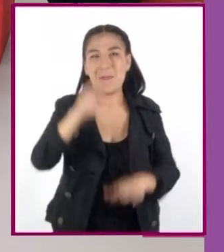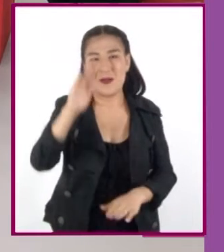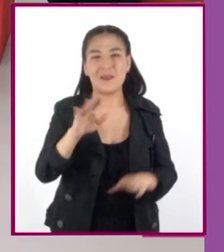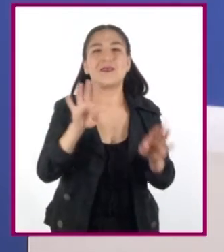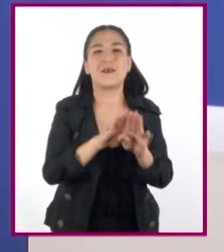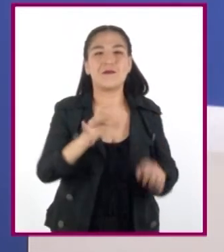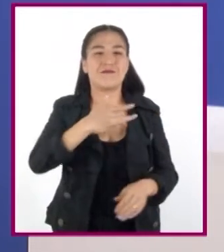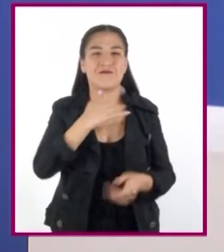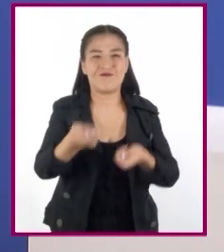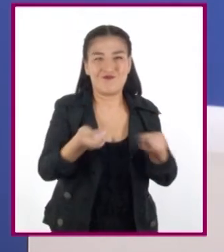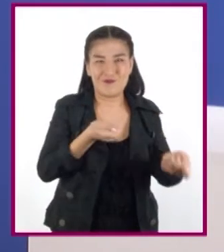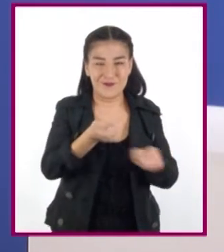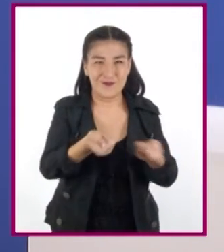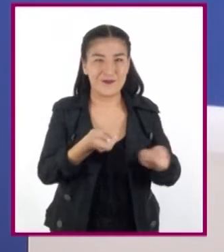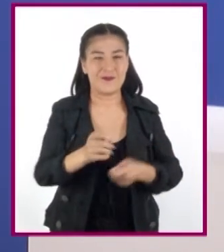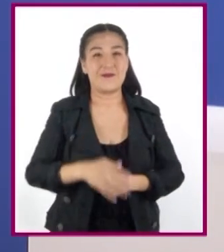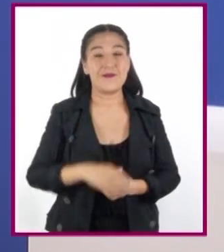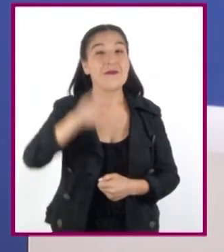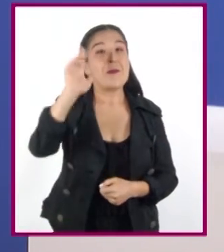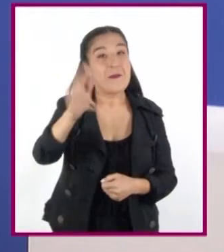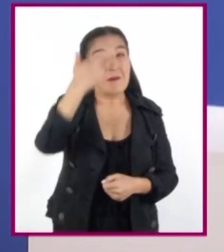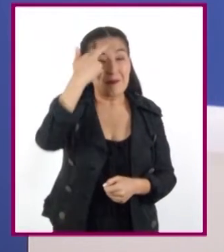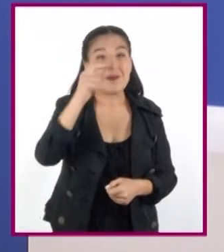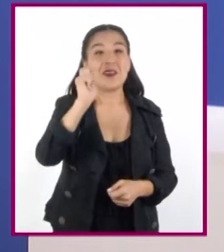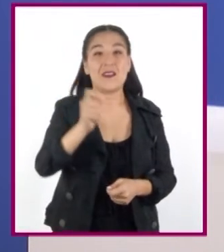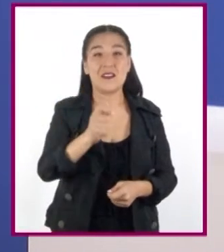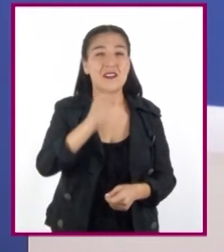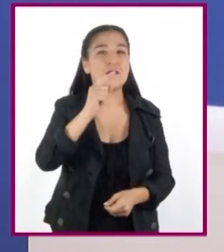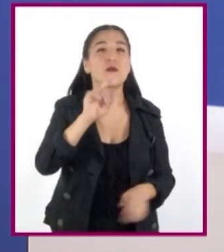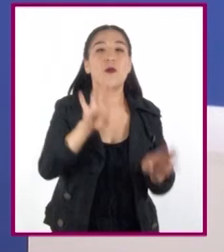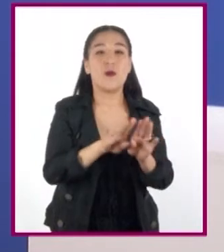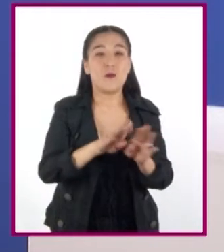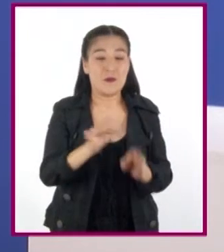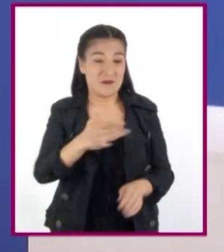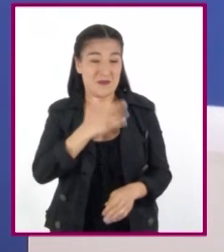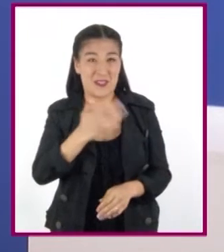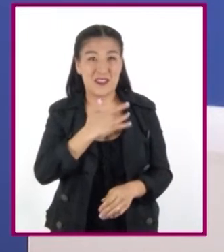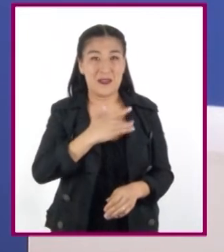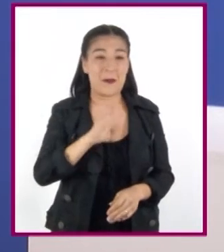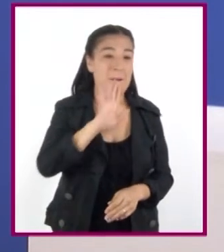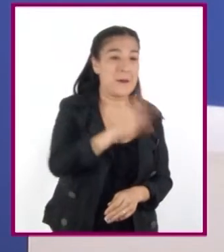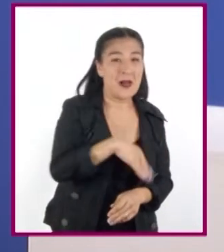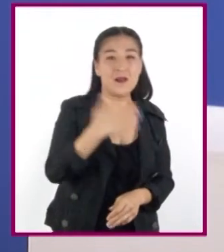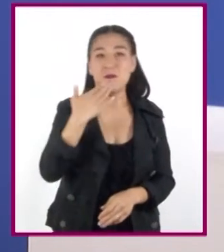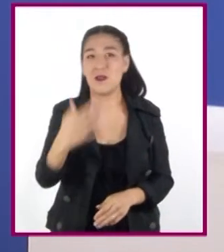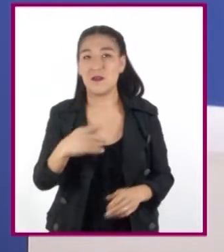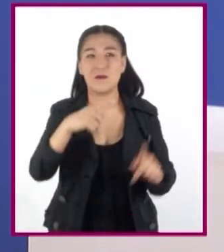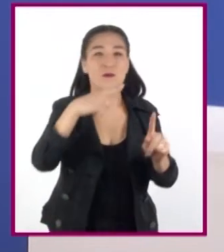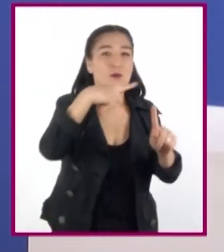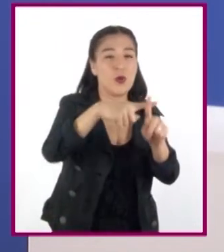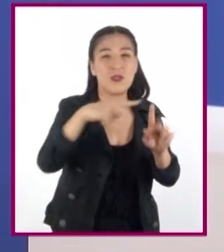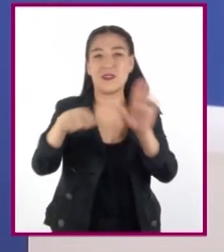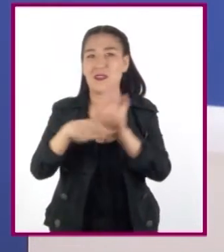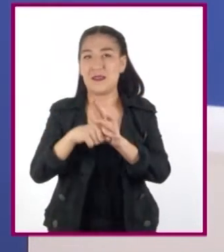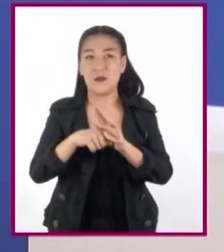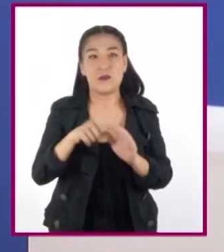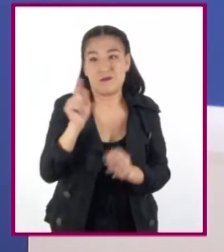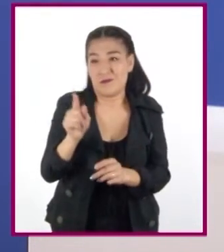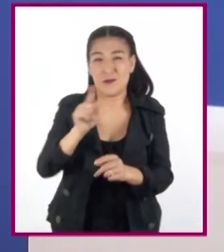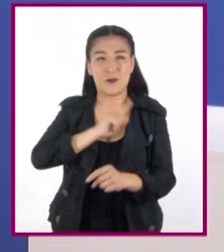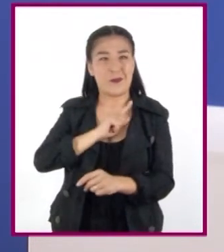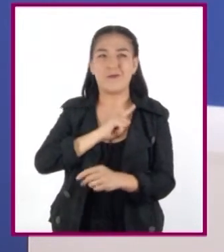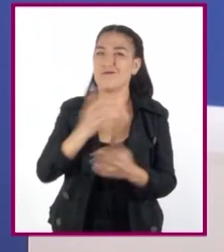regularse. Recuerden que ningún sentimiento es bueno o malo, positivo o negativo por sí mismo,